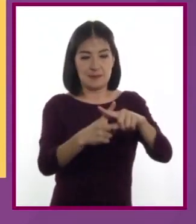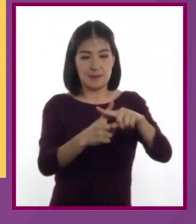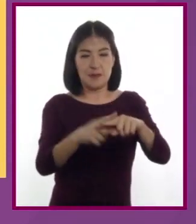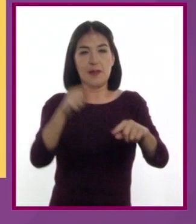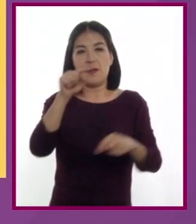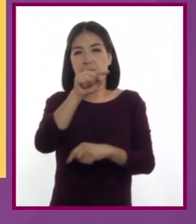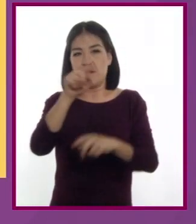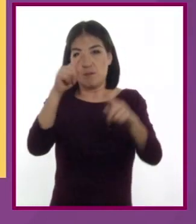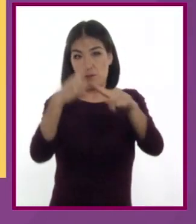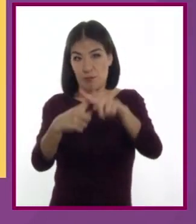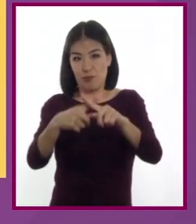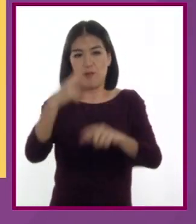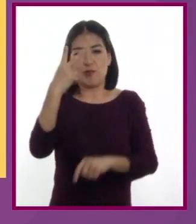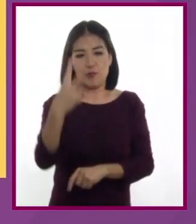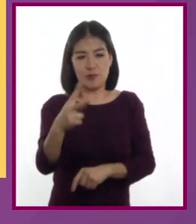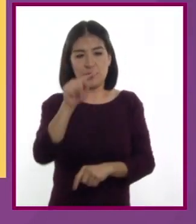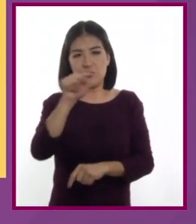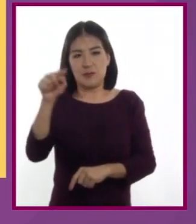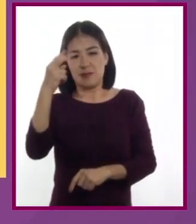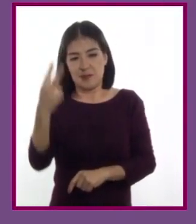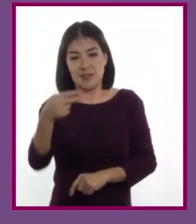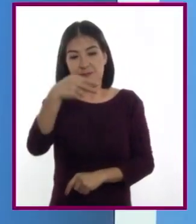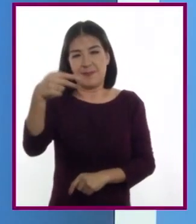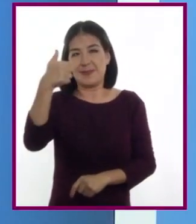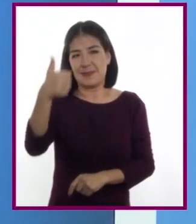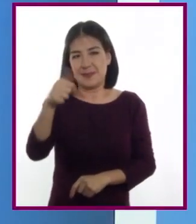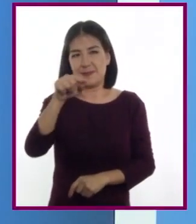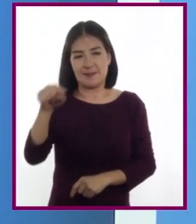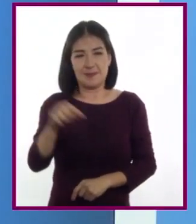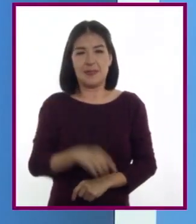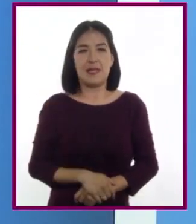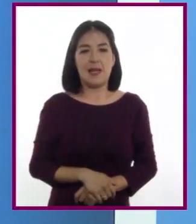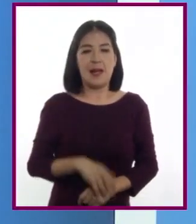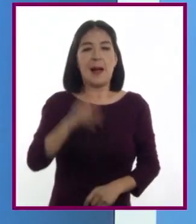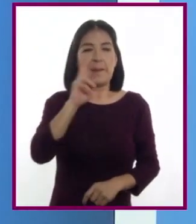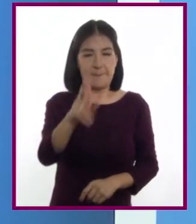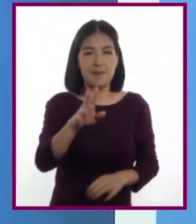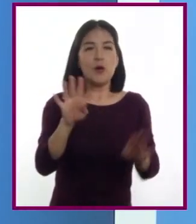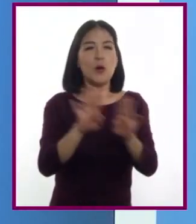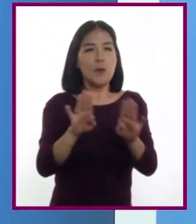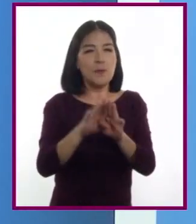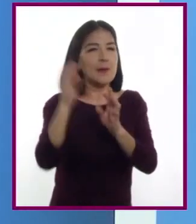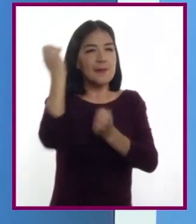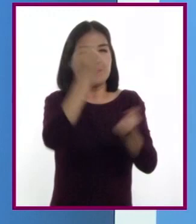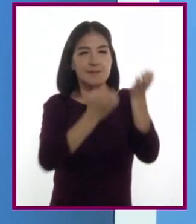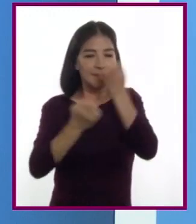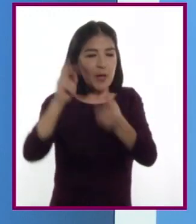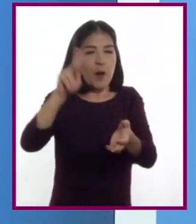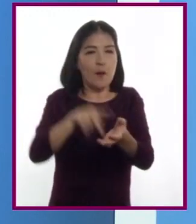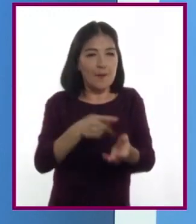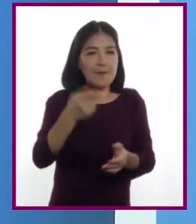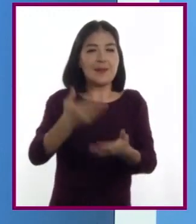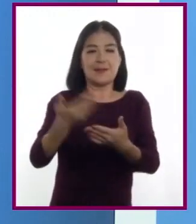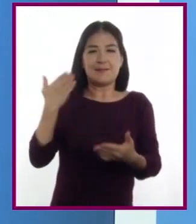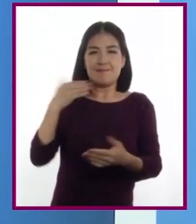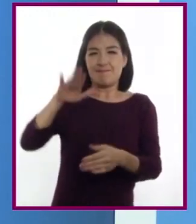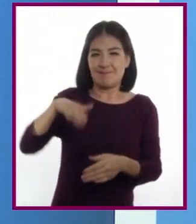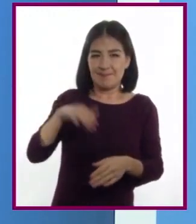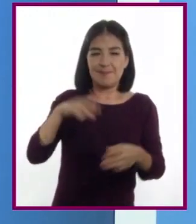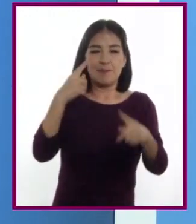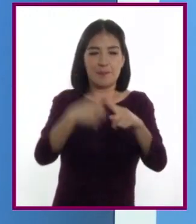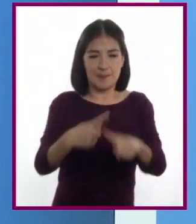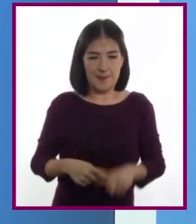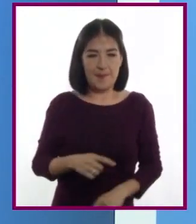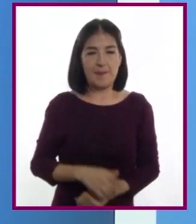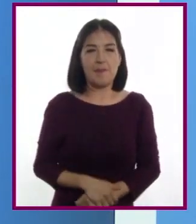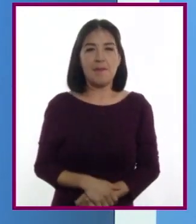2 negativo igual a 6 negativo. Hagamos una pausa para analizar las multiplicaciones anteriores.